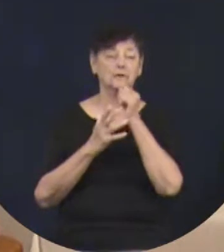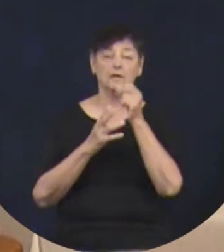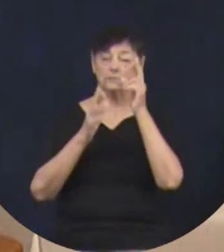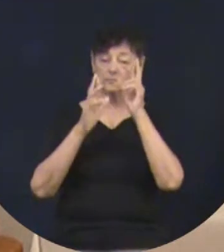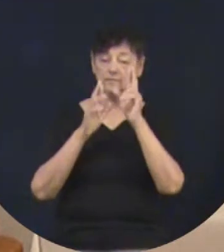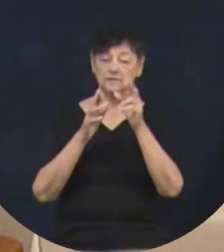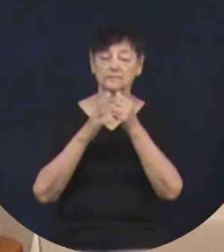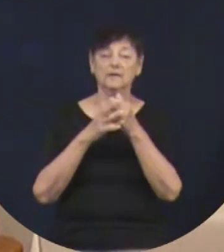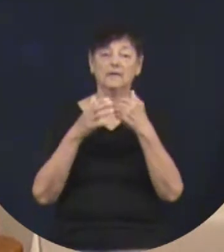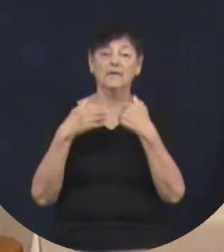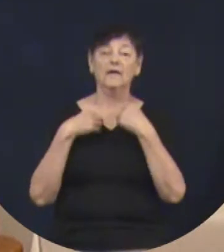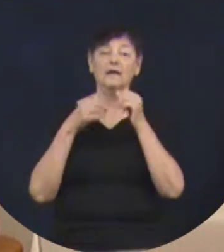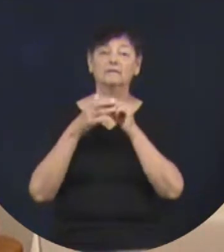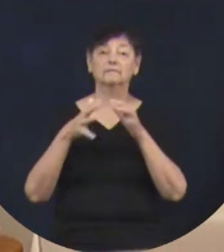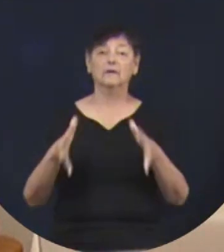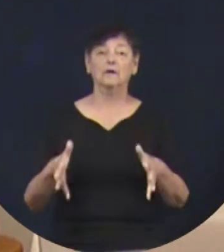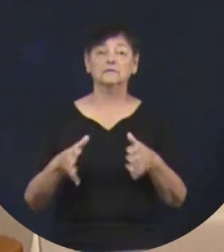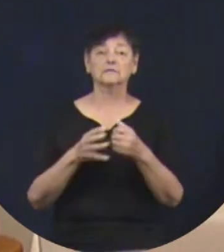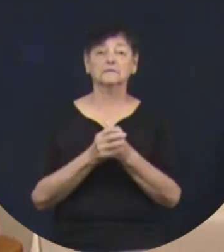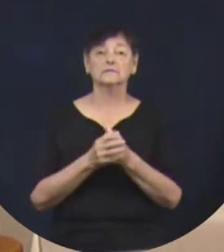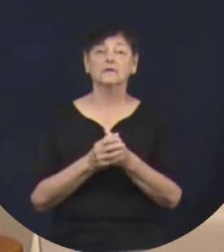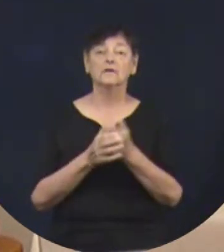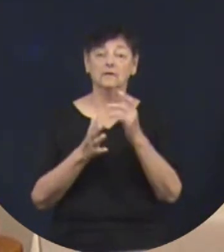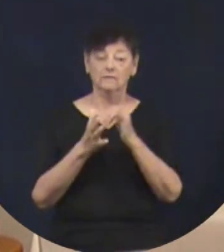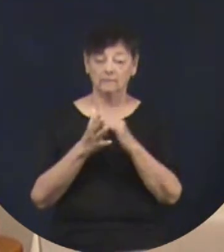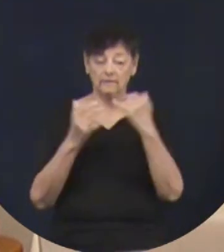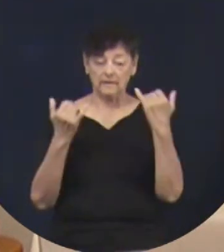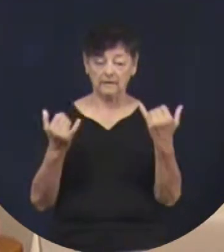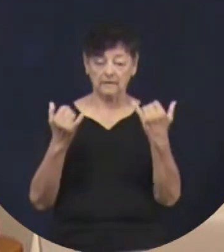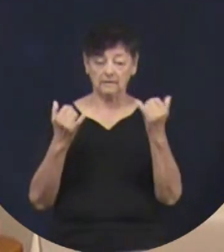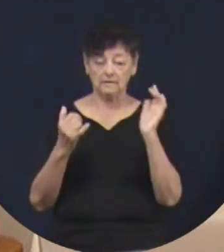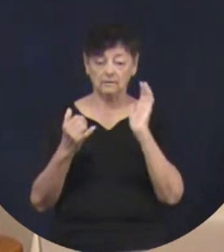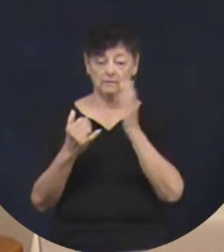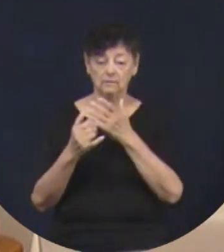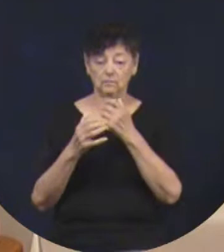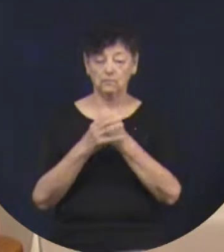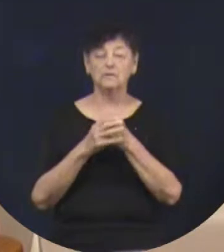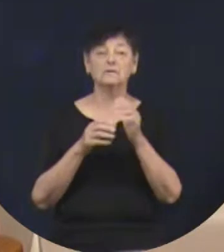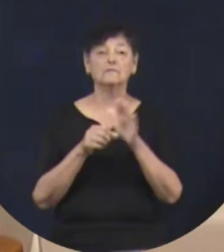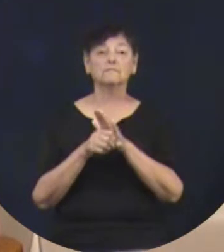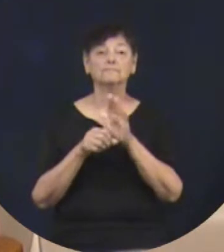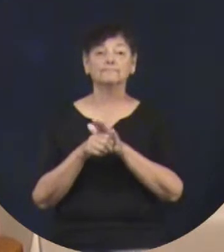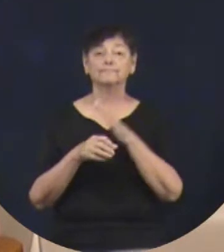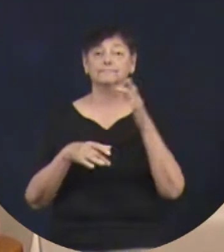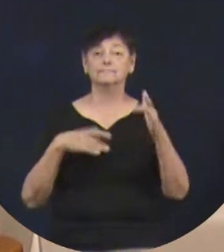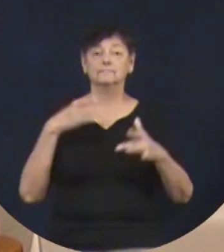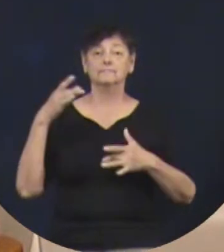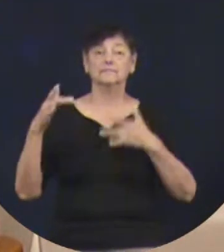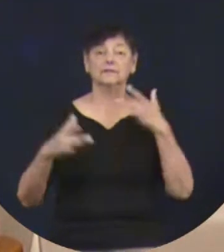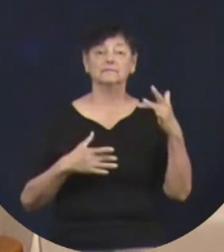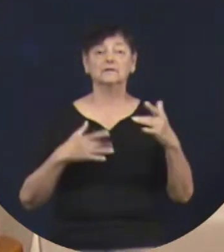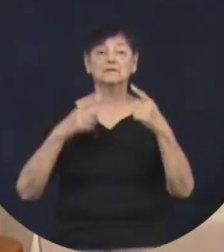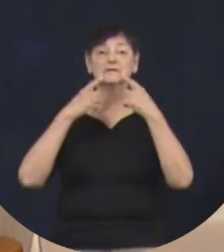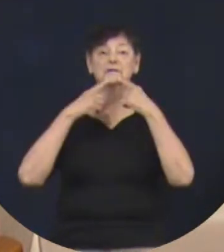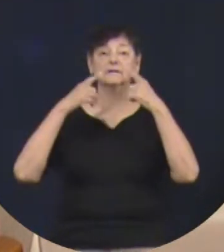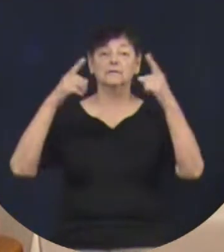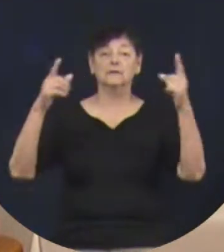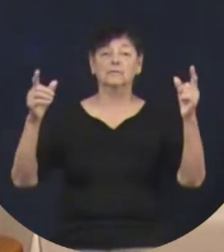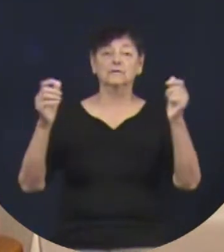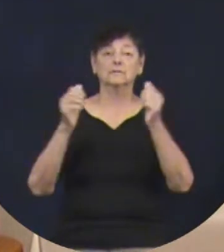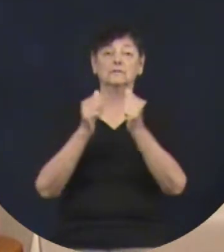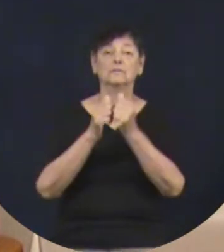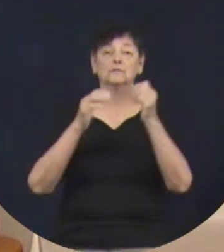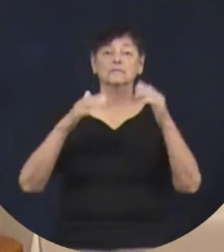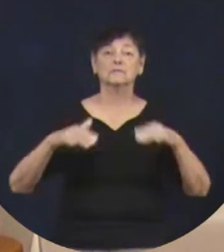desobediencia habíamos perdido. Por eso ahora nosotros, llenos de alegría, te aclamamos con